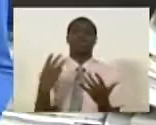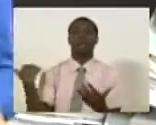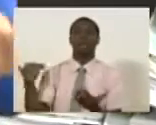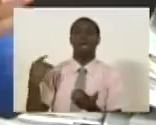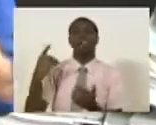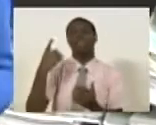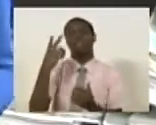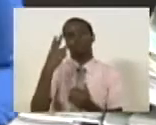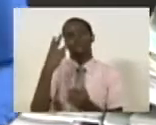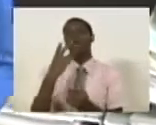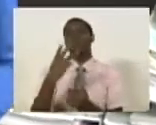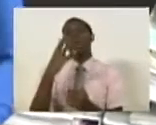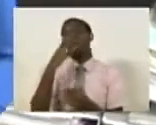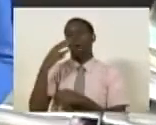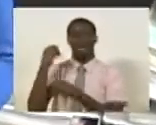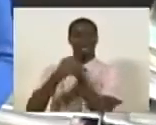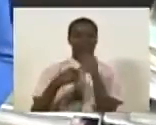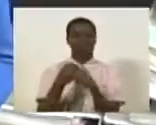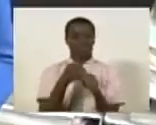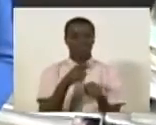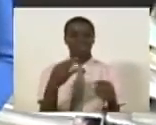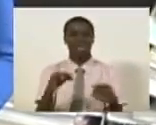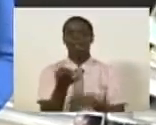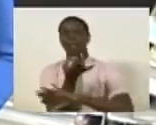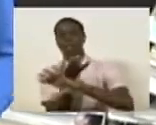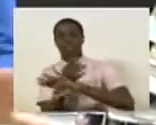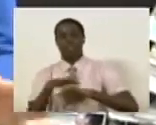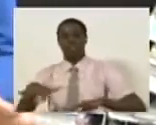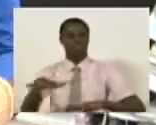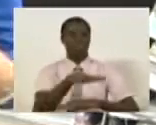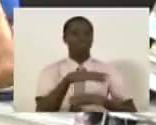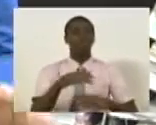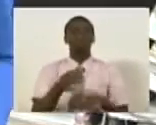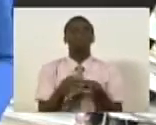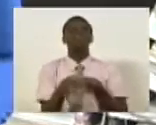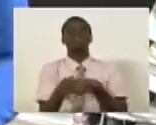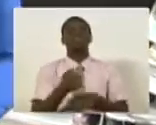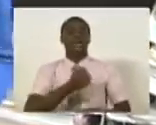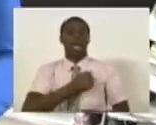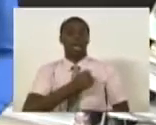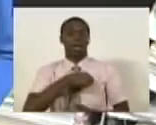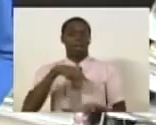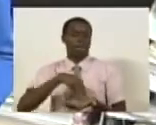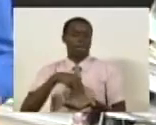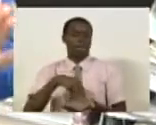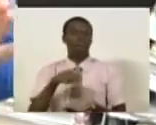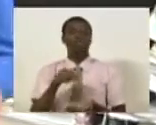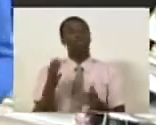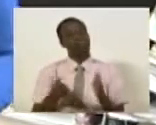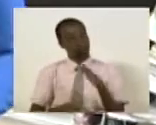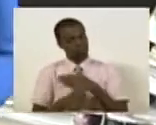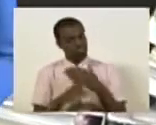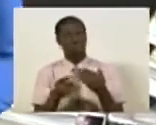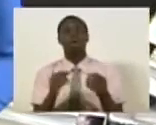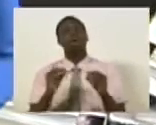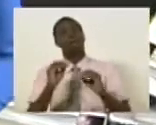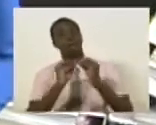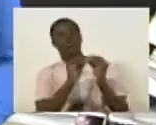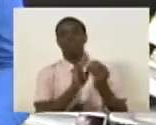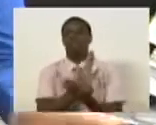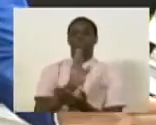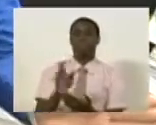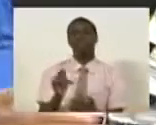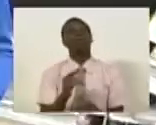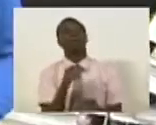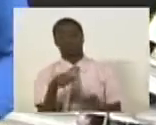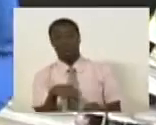de las denominadas guarimbas que se desarrollan en el municipio Chacao. Precisaba que se tomaran las acciones correspondientes, la denuncia ante el Ministerio